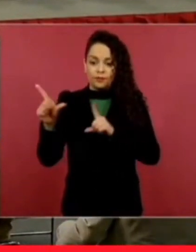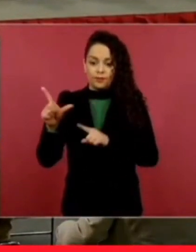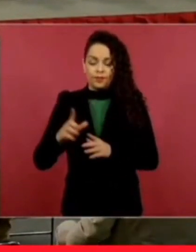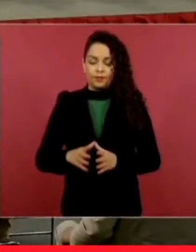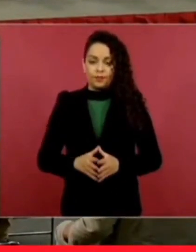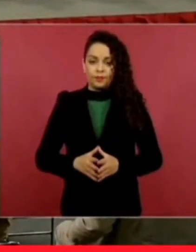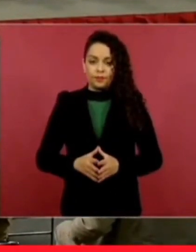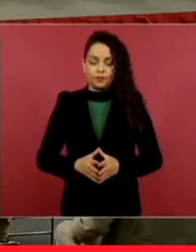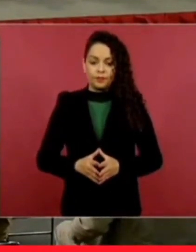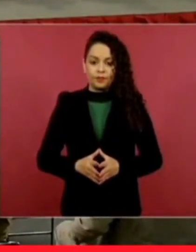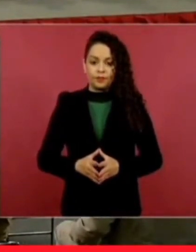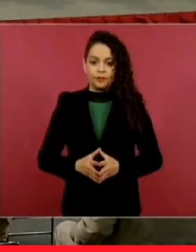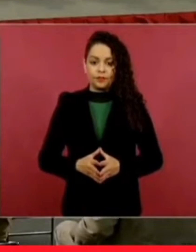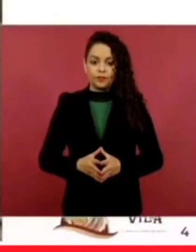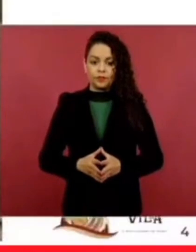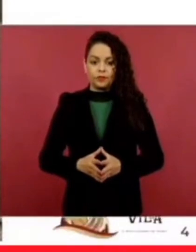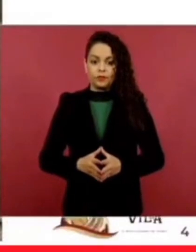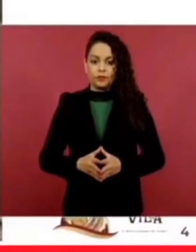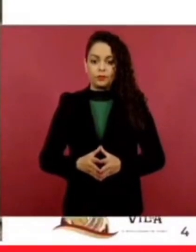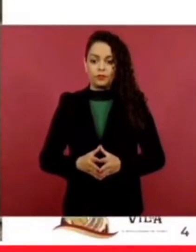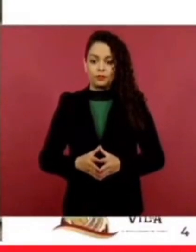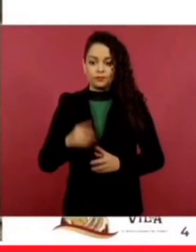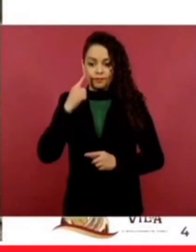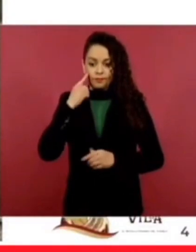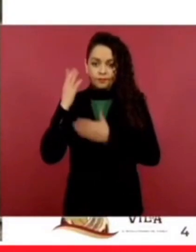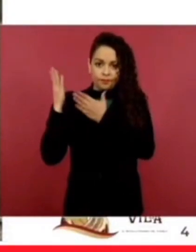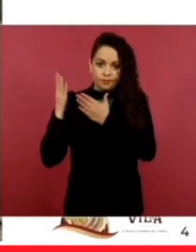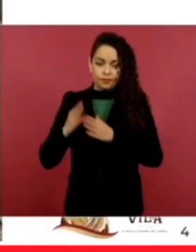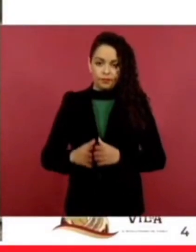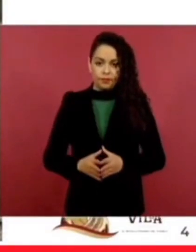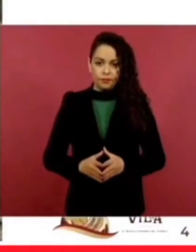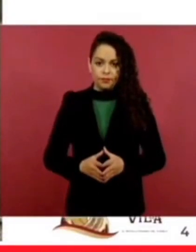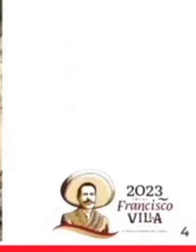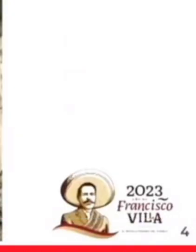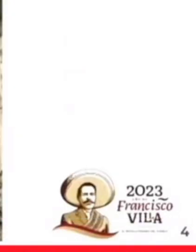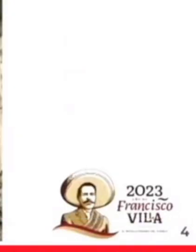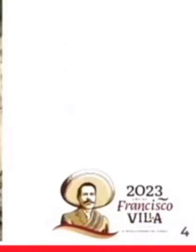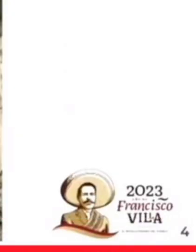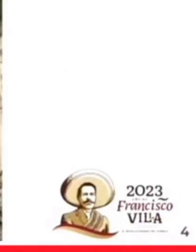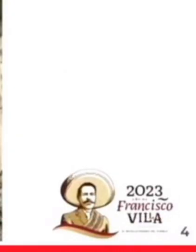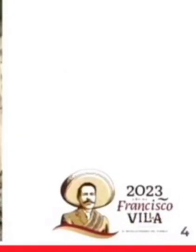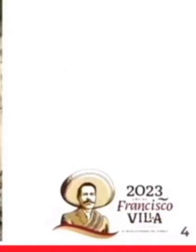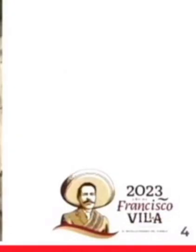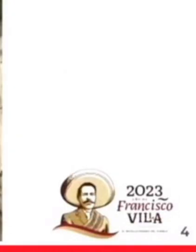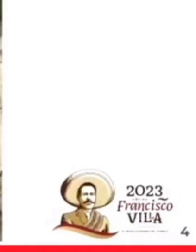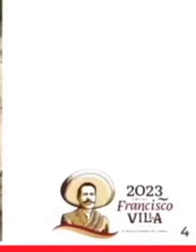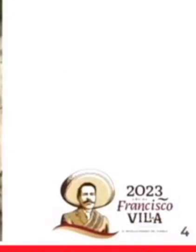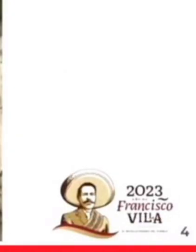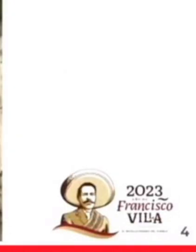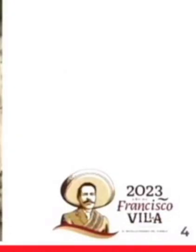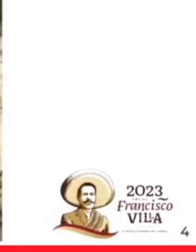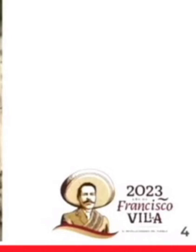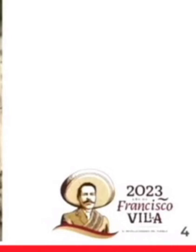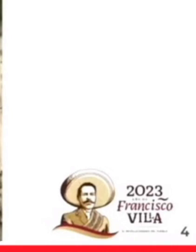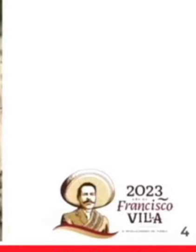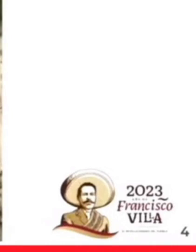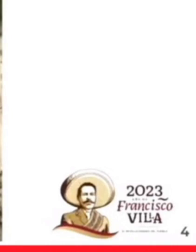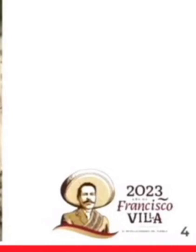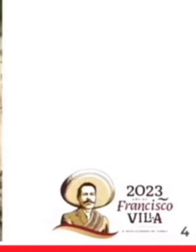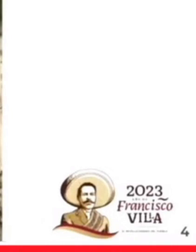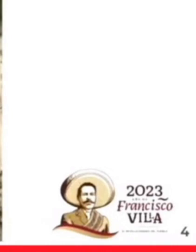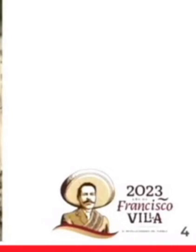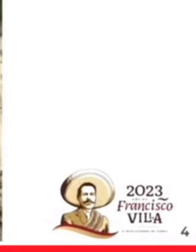Aquí podemos ver cómo lo que platicaba de la primera represa de